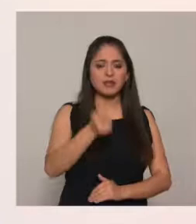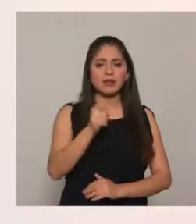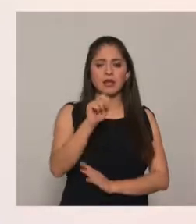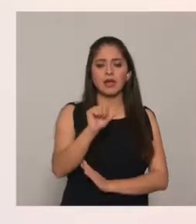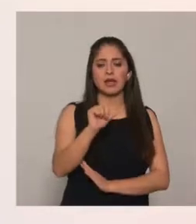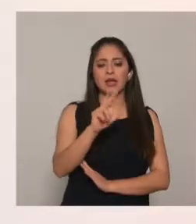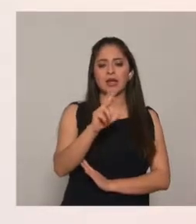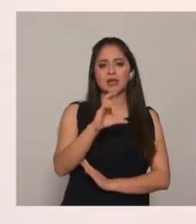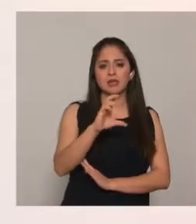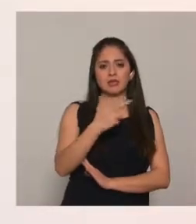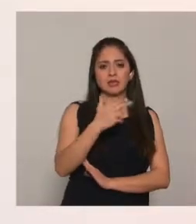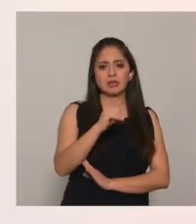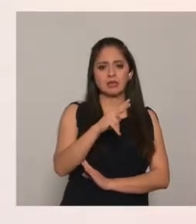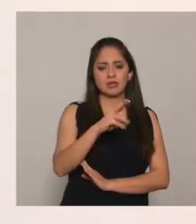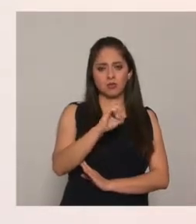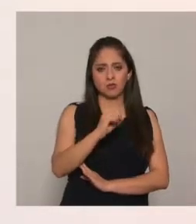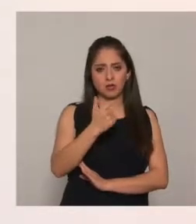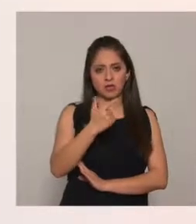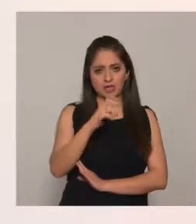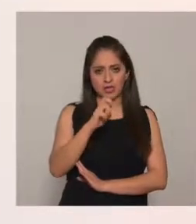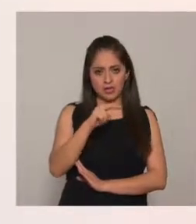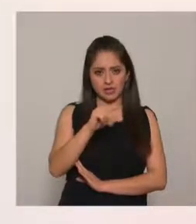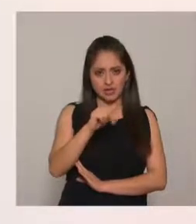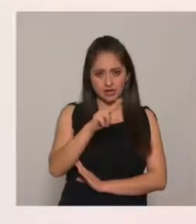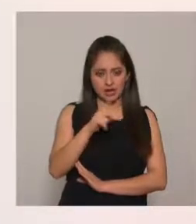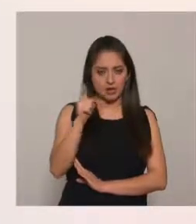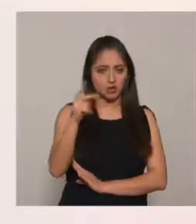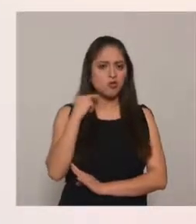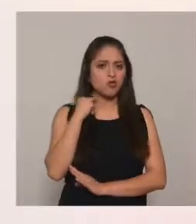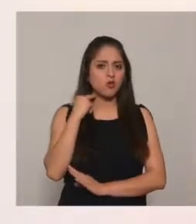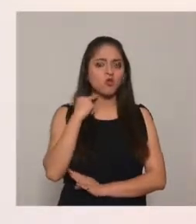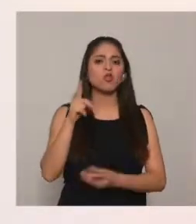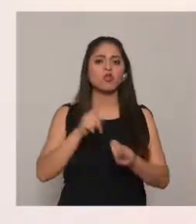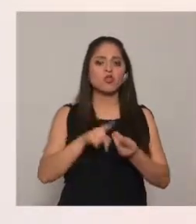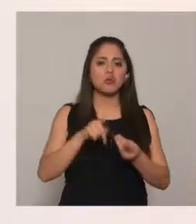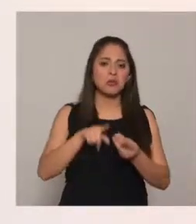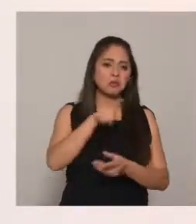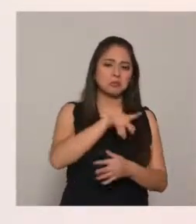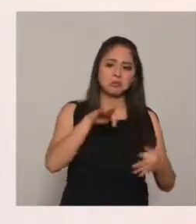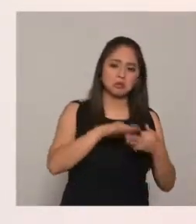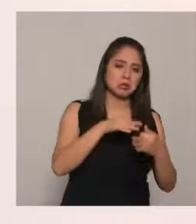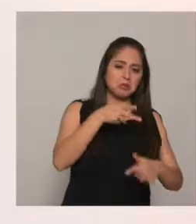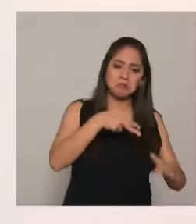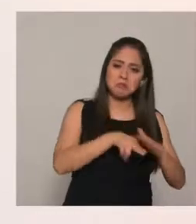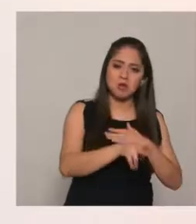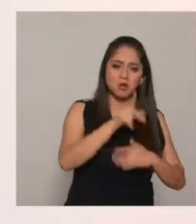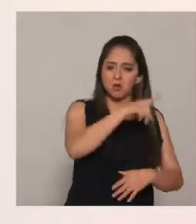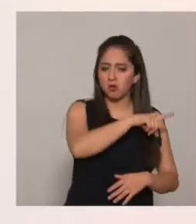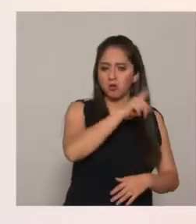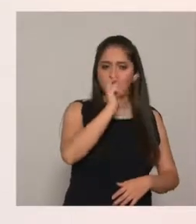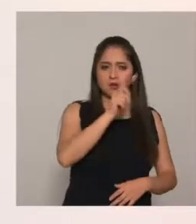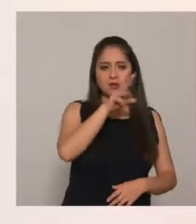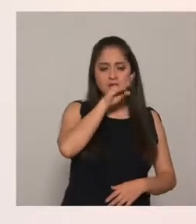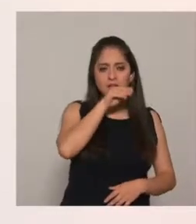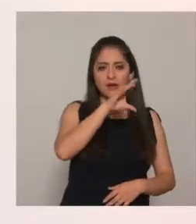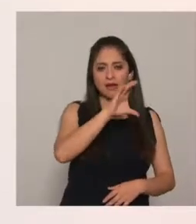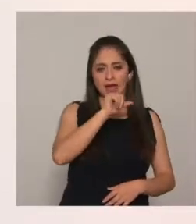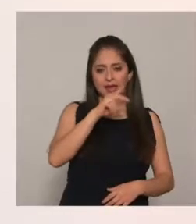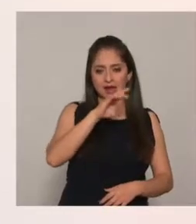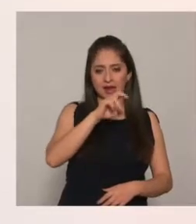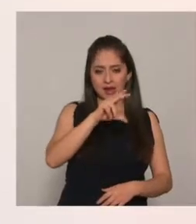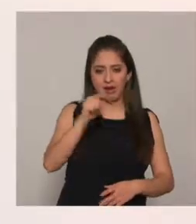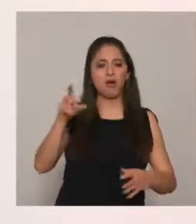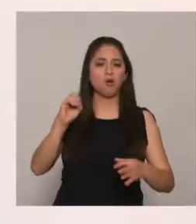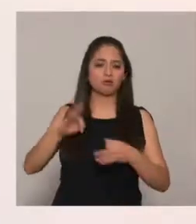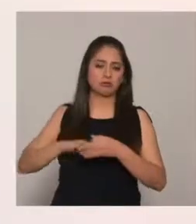ubicado ahí en Candelaria de los Patos por el metro de la Merced de la Candelaria, ¿no? Muy cerca de San Lázaro. Pues